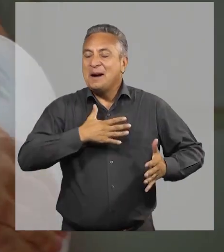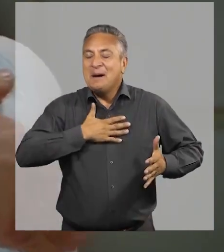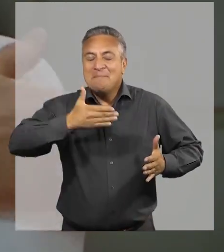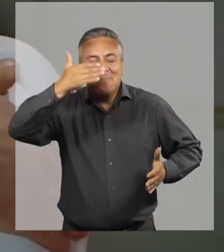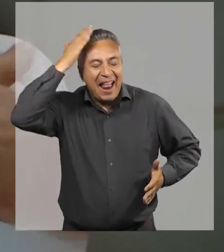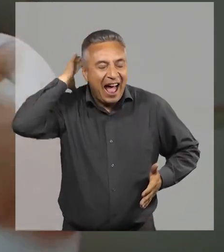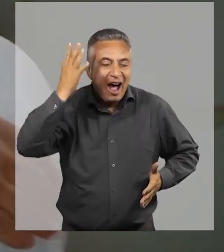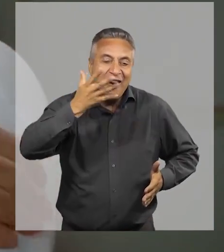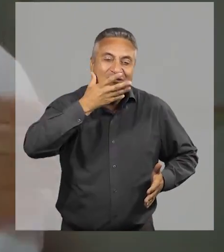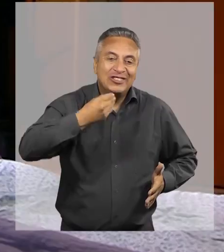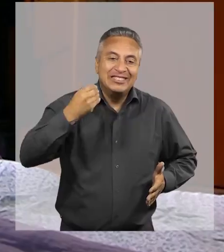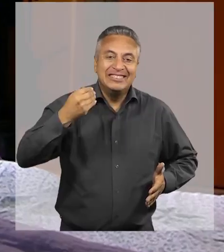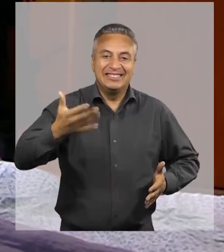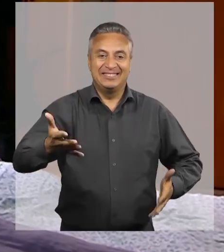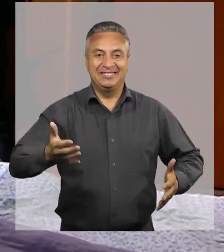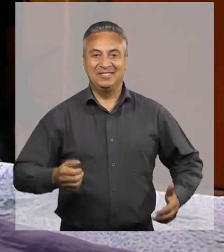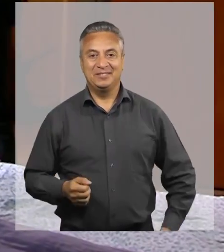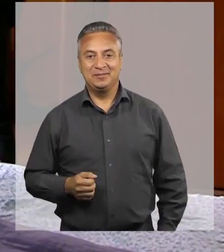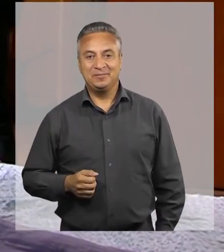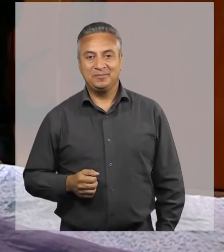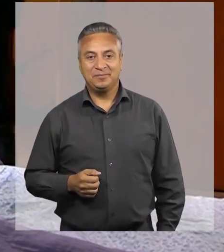¡Ah, mi pelado lindo!